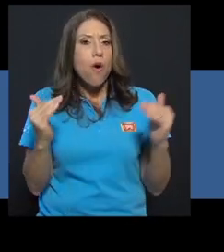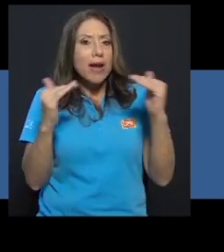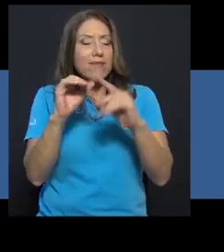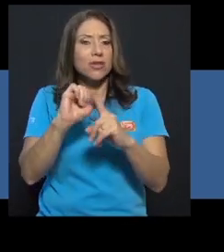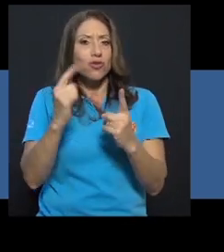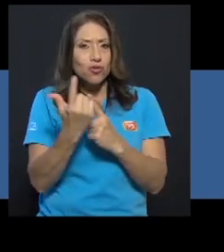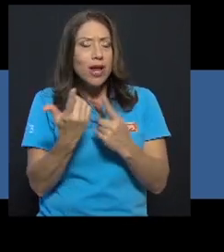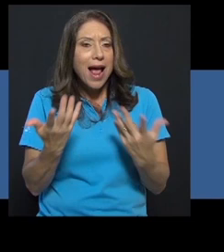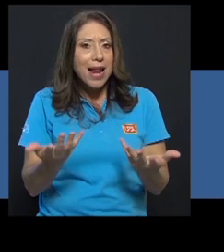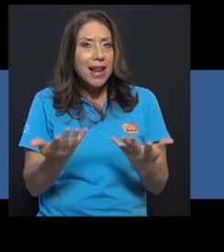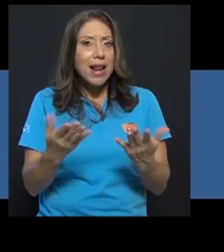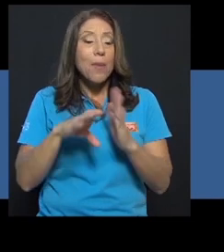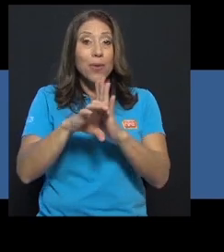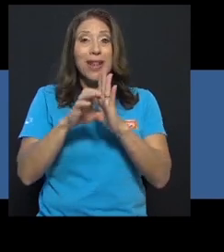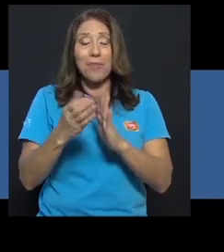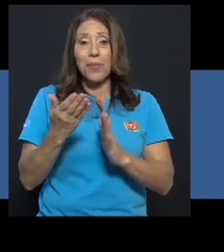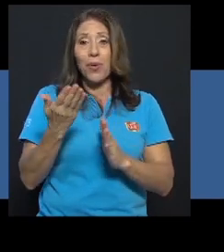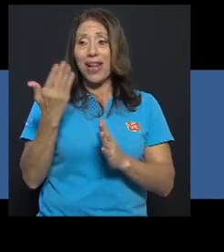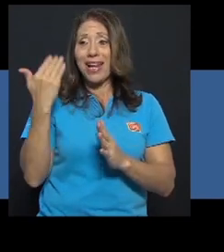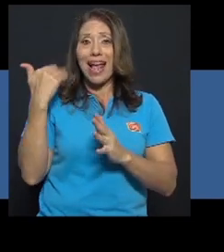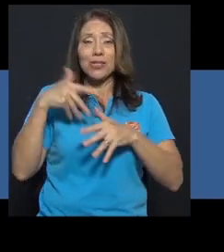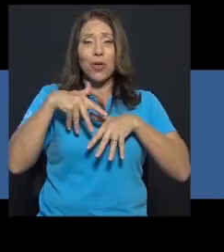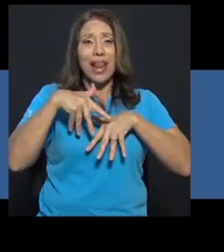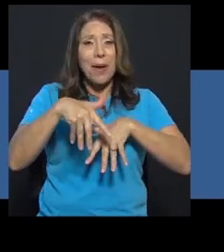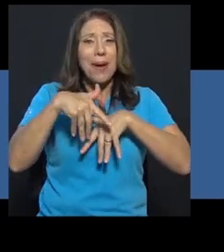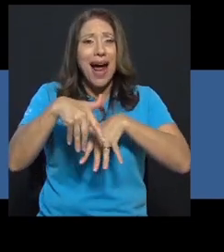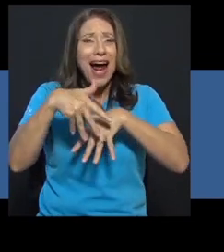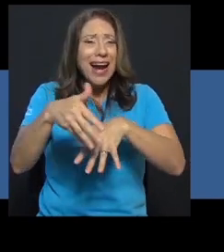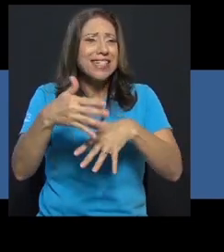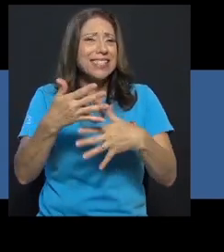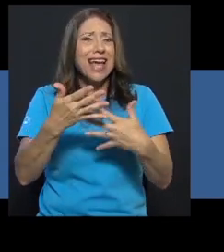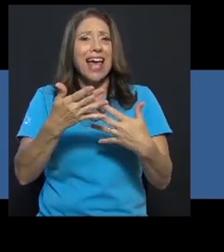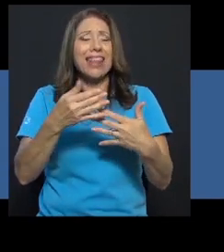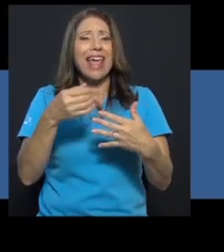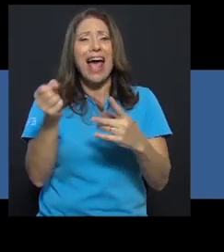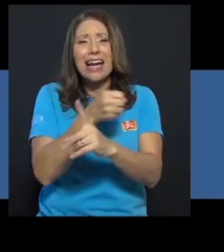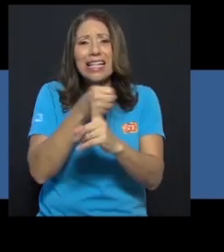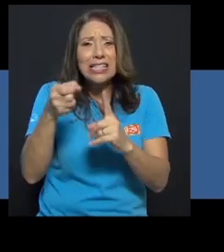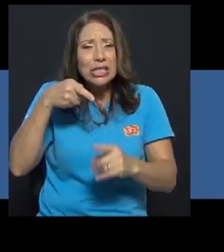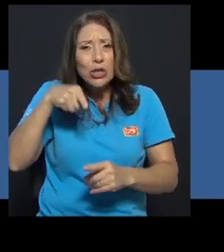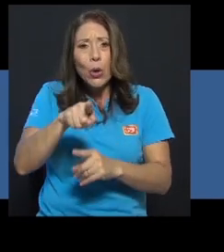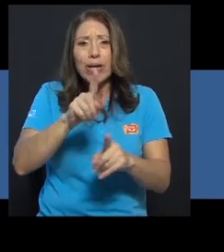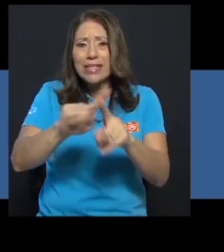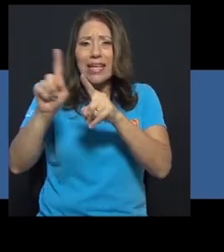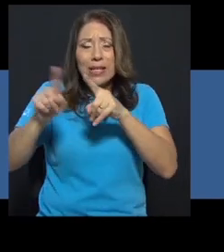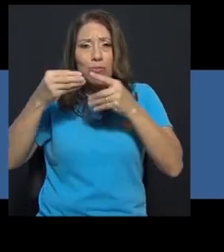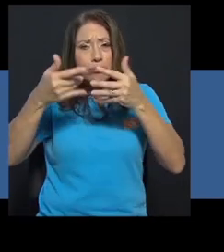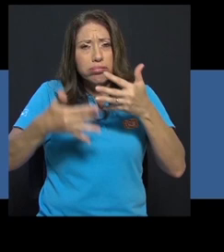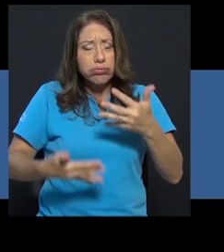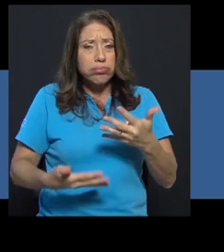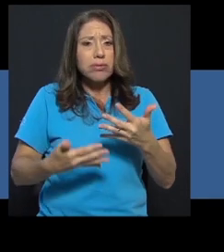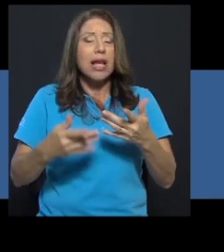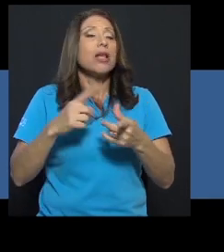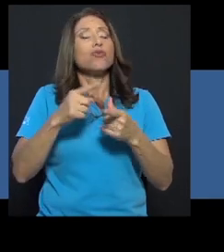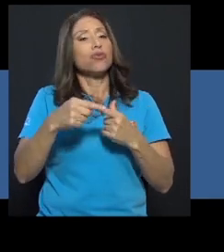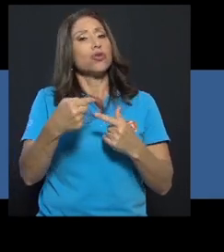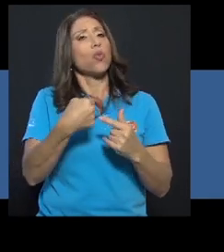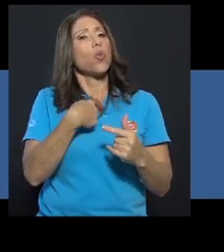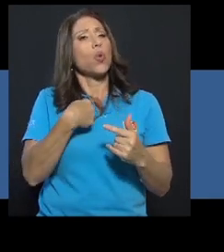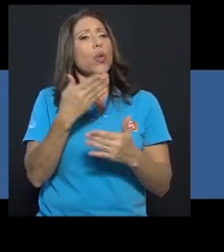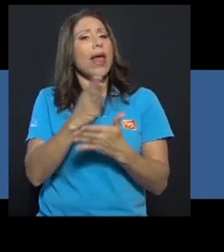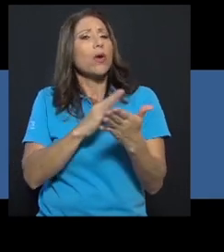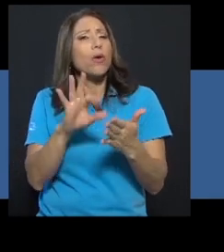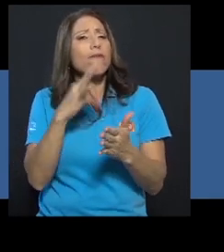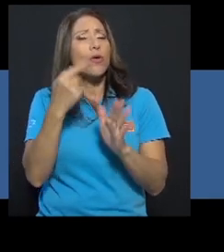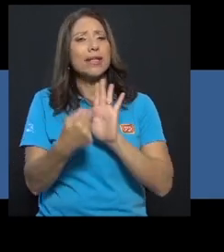forma socialmente, como se vio el caso de la marcha, digamos, de agresiones y todo ese tipo. O sea, que hay, digamos, dentro de todo eso, pues